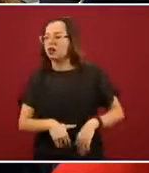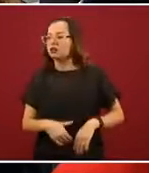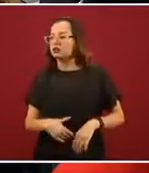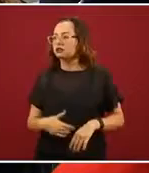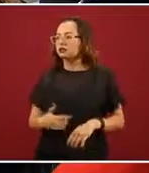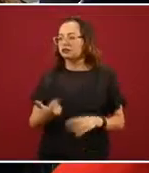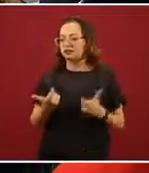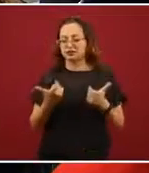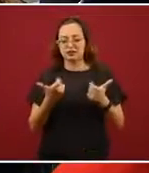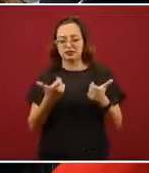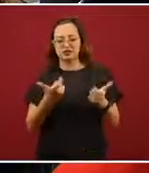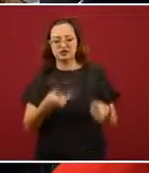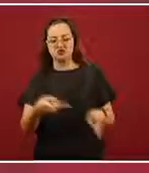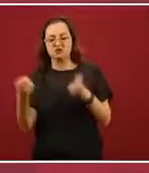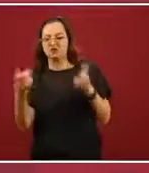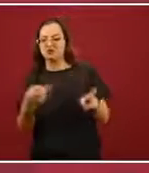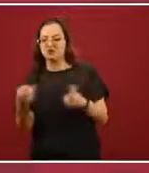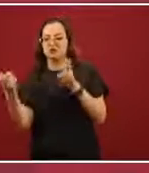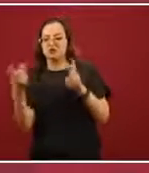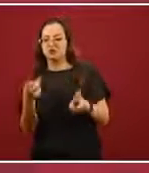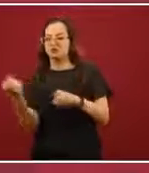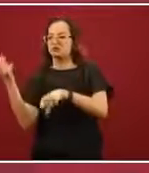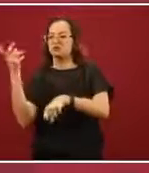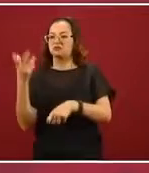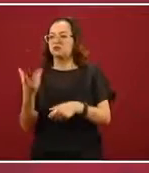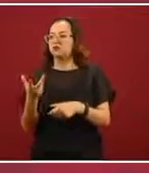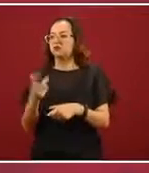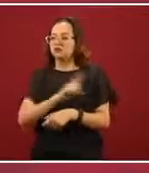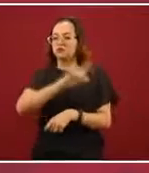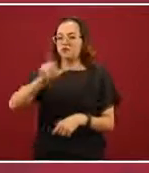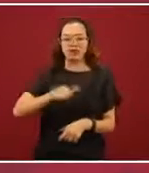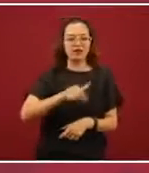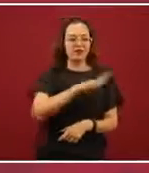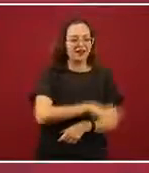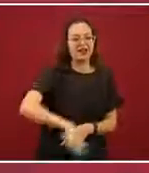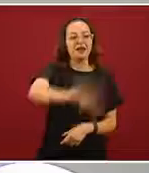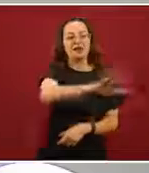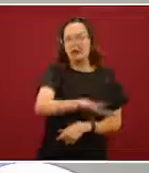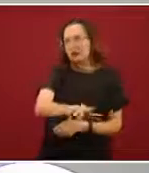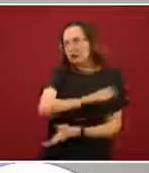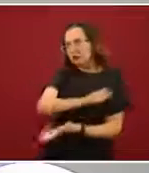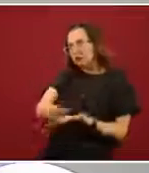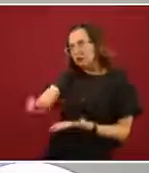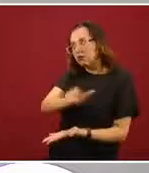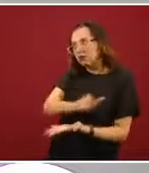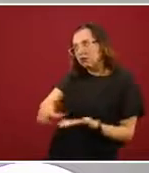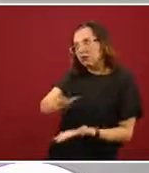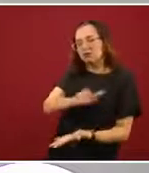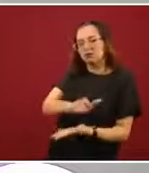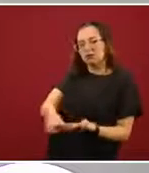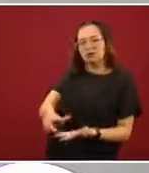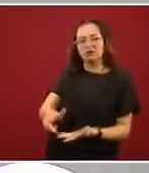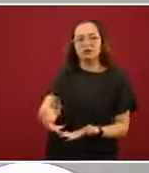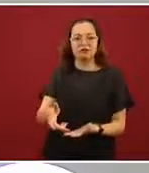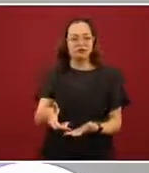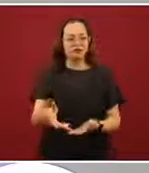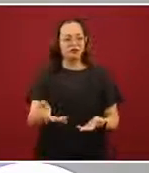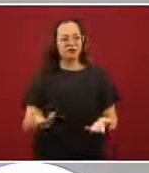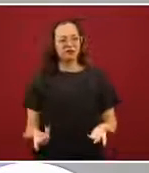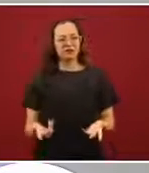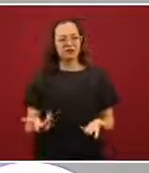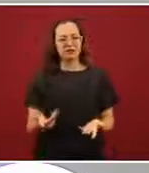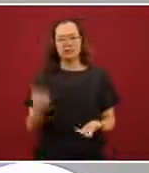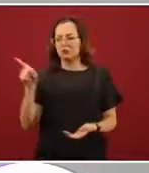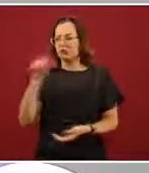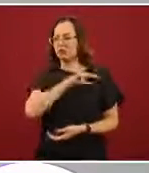y nos pasan la cuenta a todos los mexicanos. Se convierten las deudas privadas en